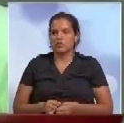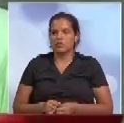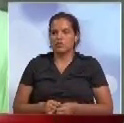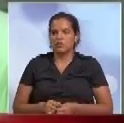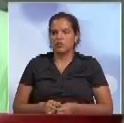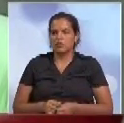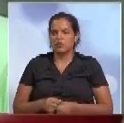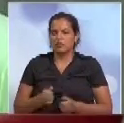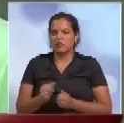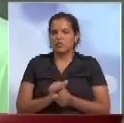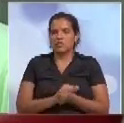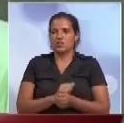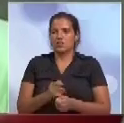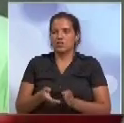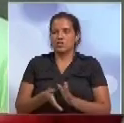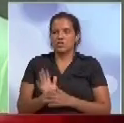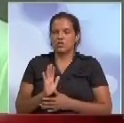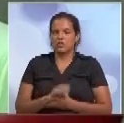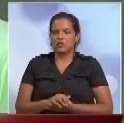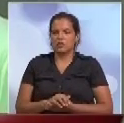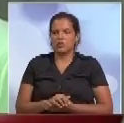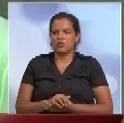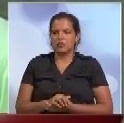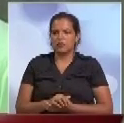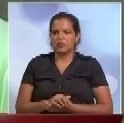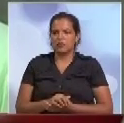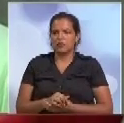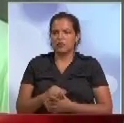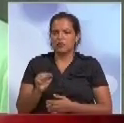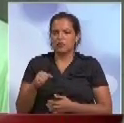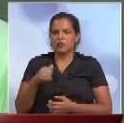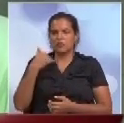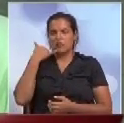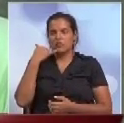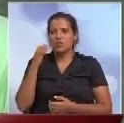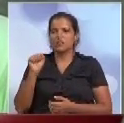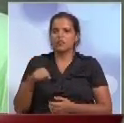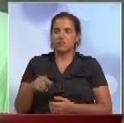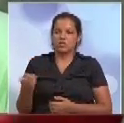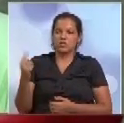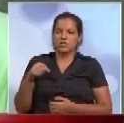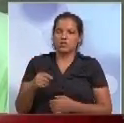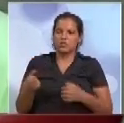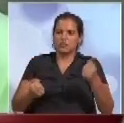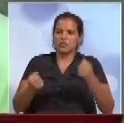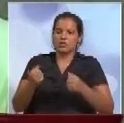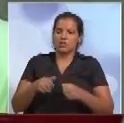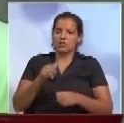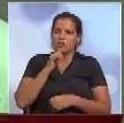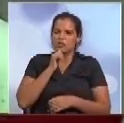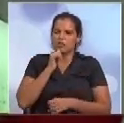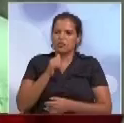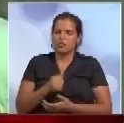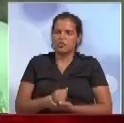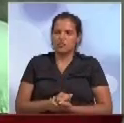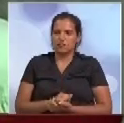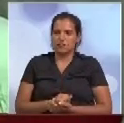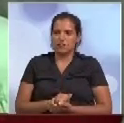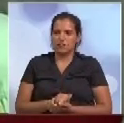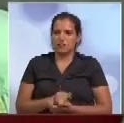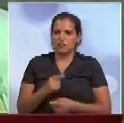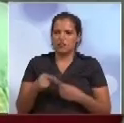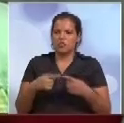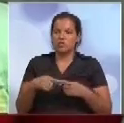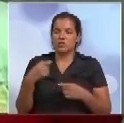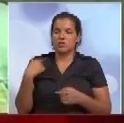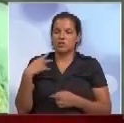Así cada vez se va ya a llamar. Se llama, entonces ahí viene el tanquero para dar los agua. ¿Y usted cuánto le duran 2 tanques